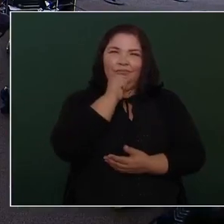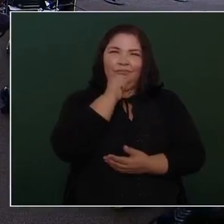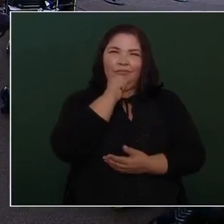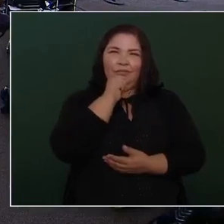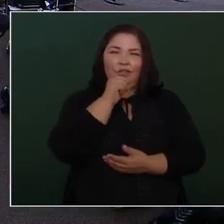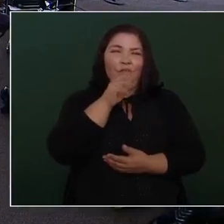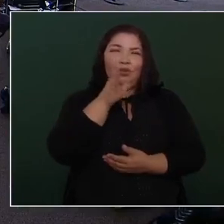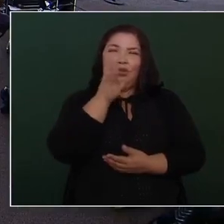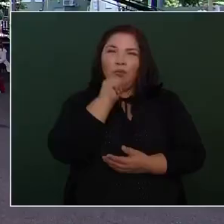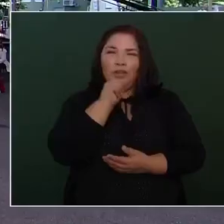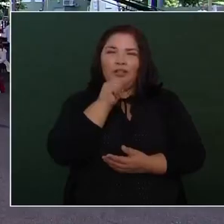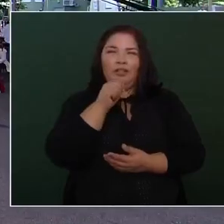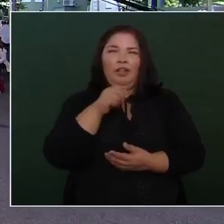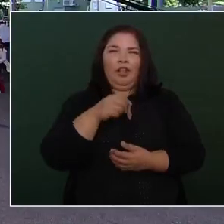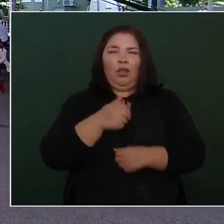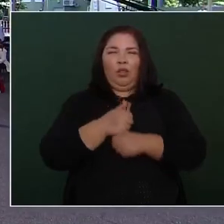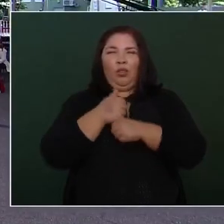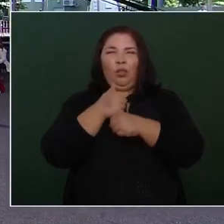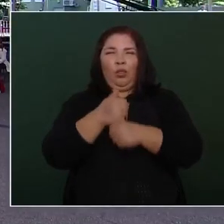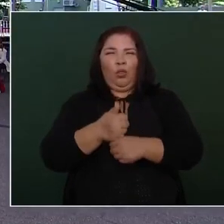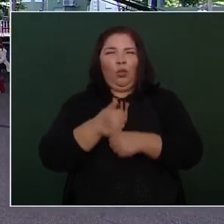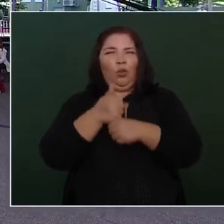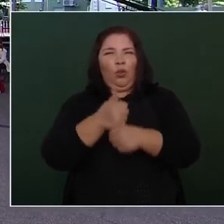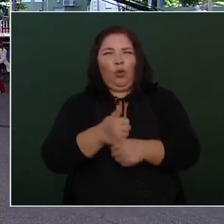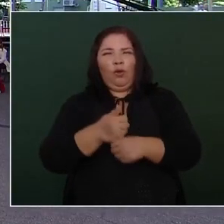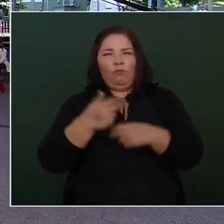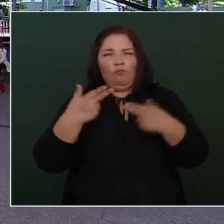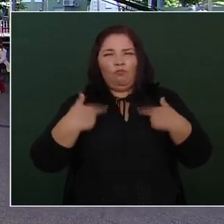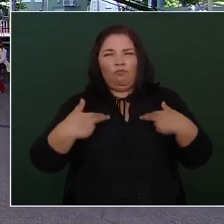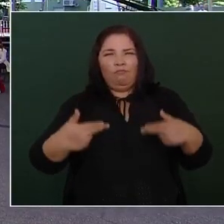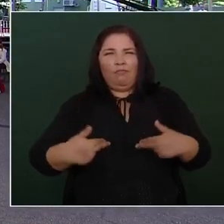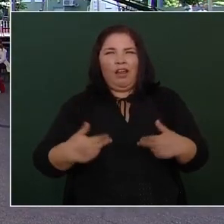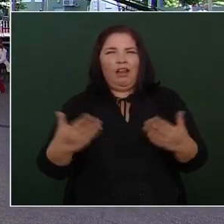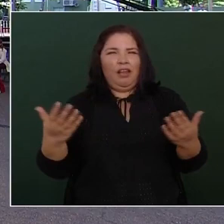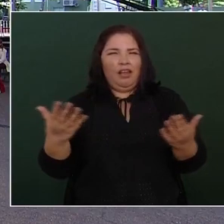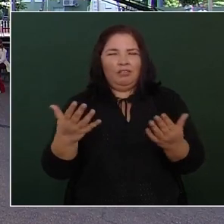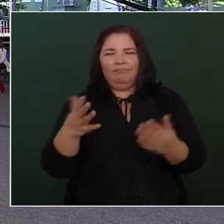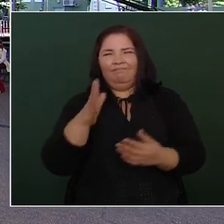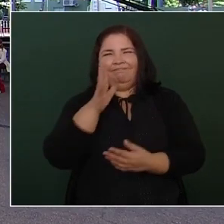traficar con el dolor humano. No se debe.